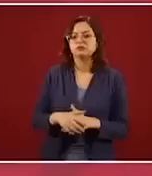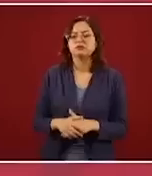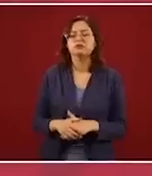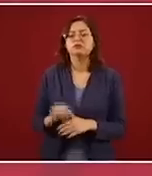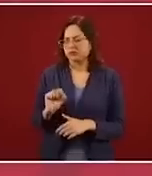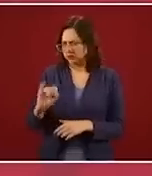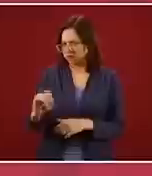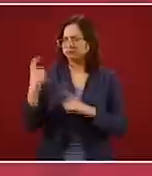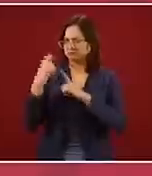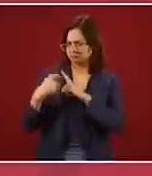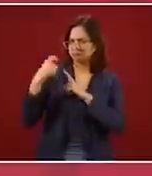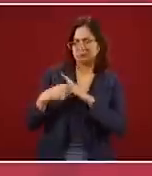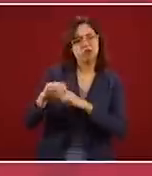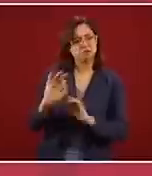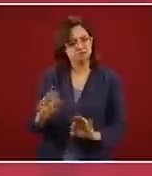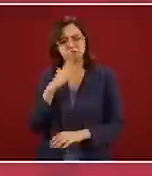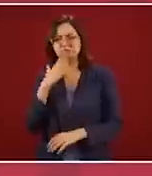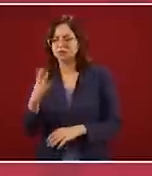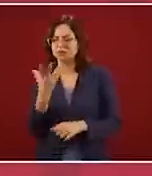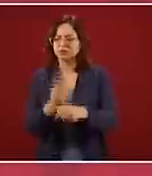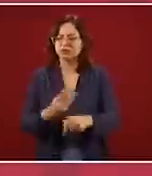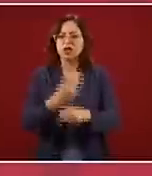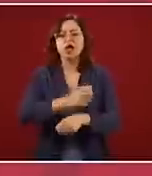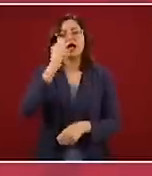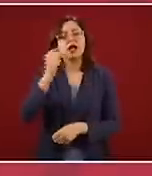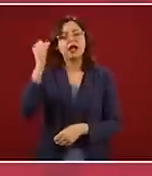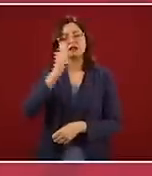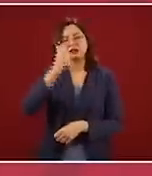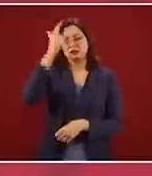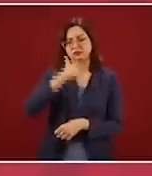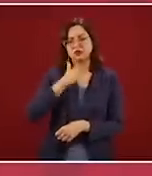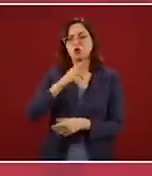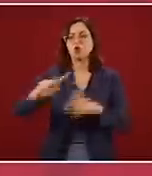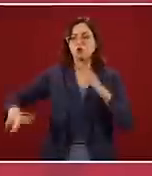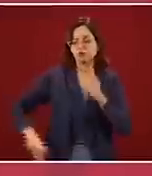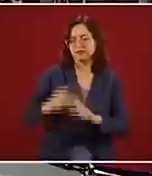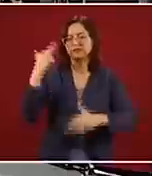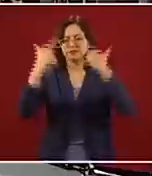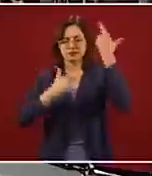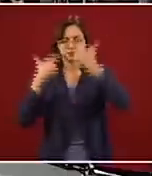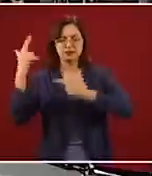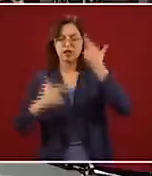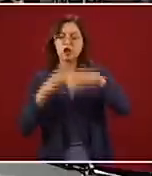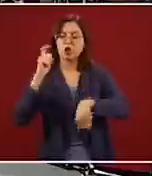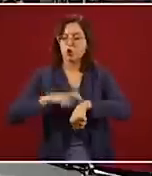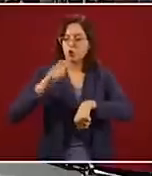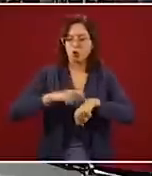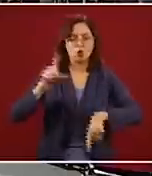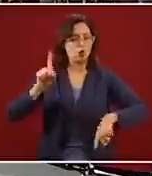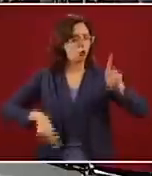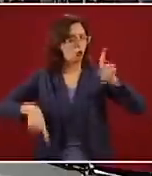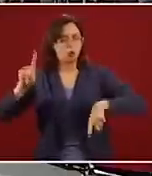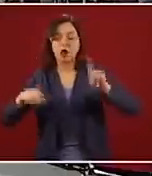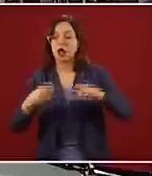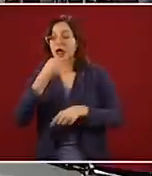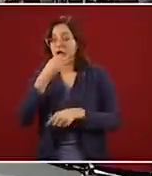con gusto esta crítica, nos parece muy constructiva. Ayer mismo en la noche hicimos una secuencia de verificaciones a deshora. No fue programada,